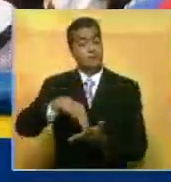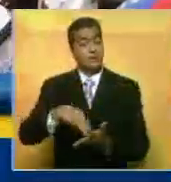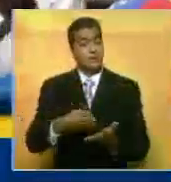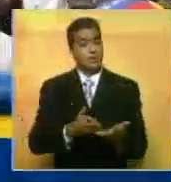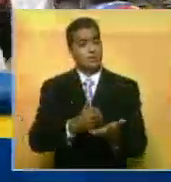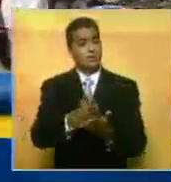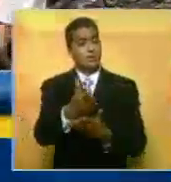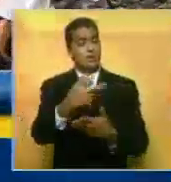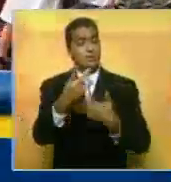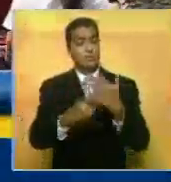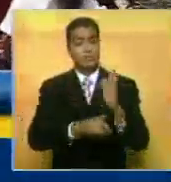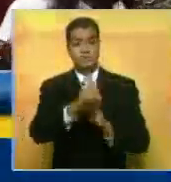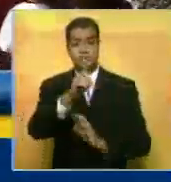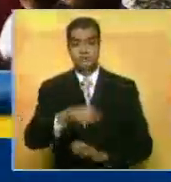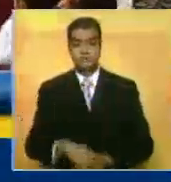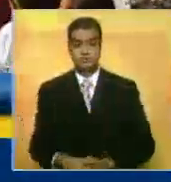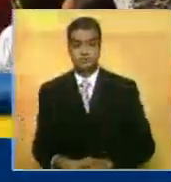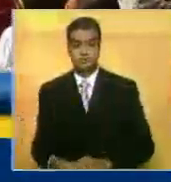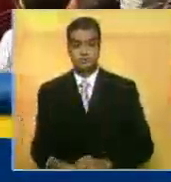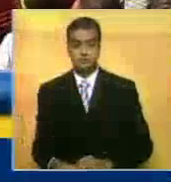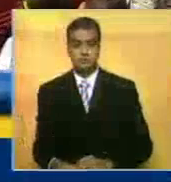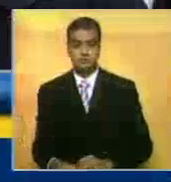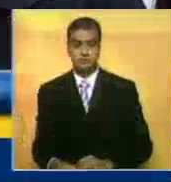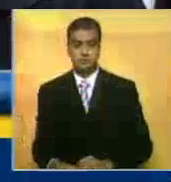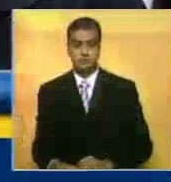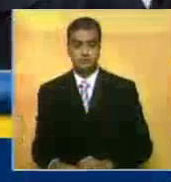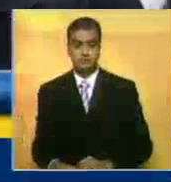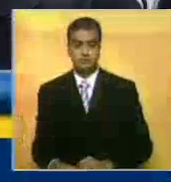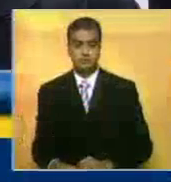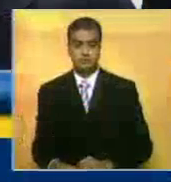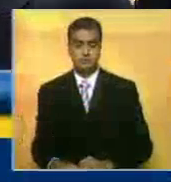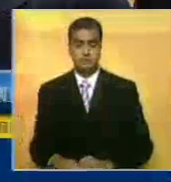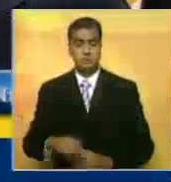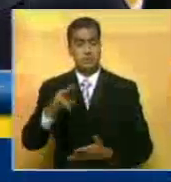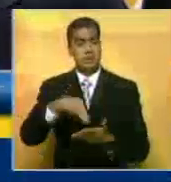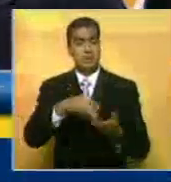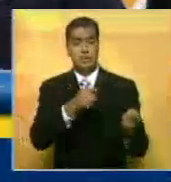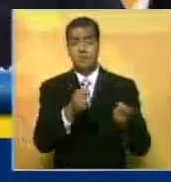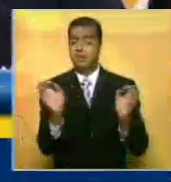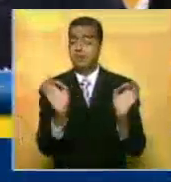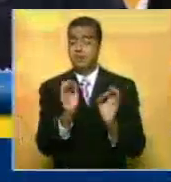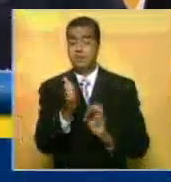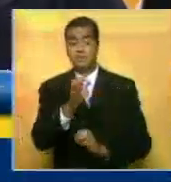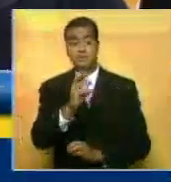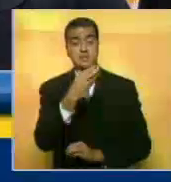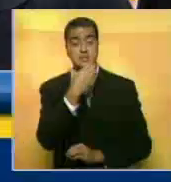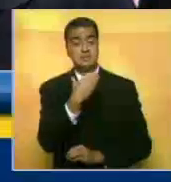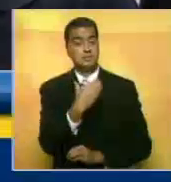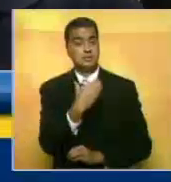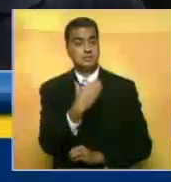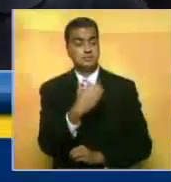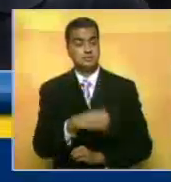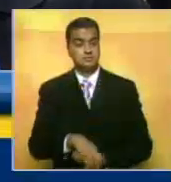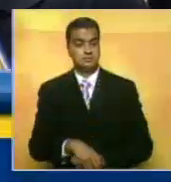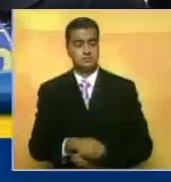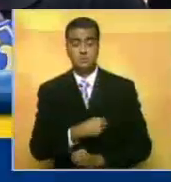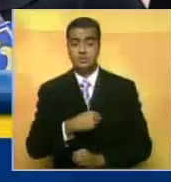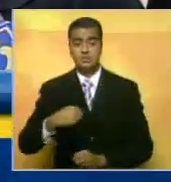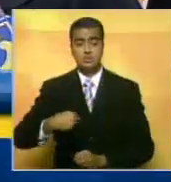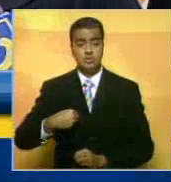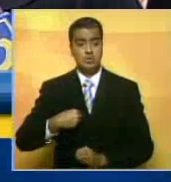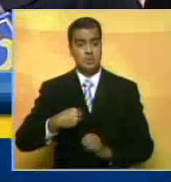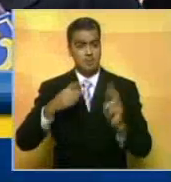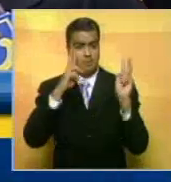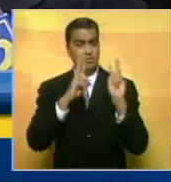continúe con el progreso Miranda ni se compra ni se vende y el 16 de diciembre vamos a dar una